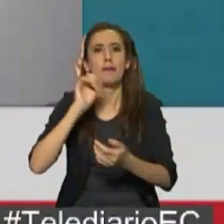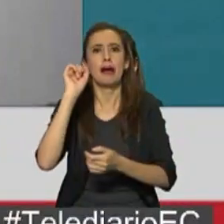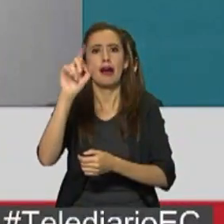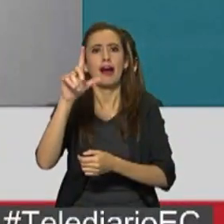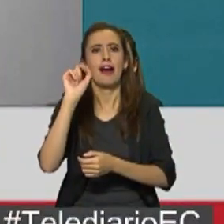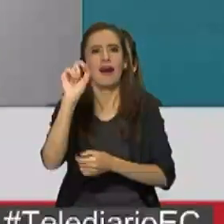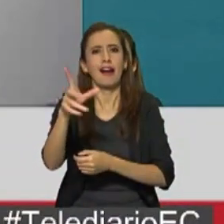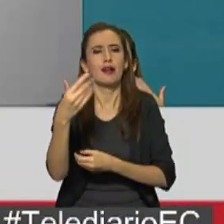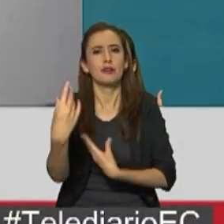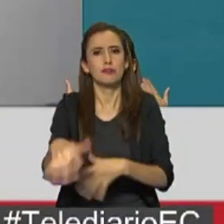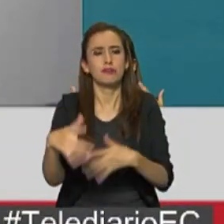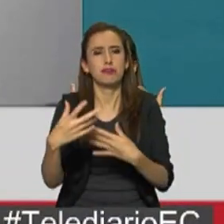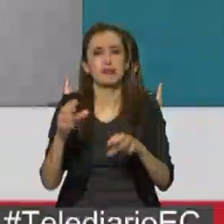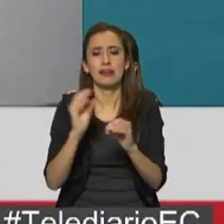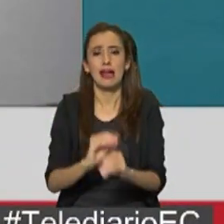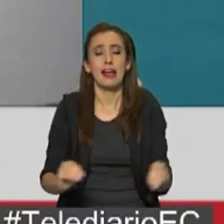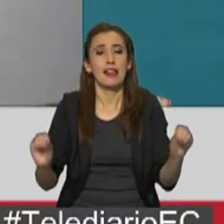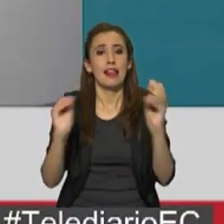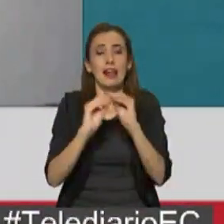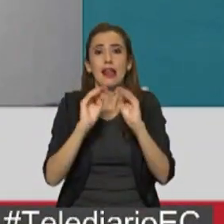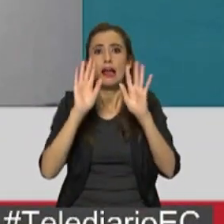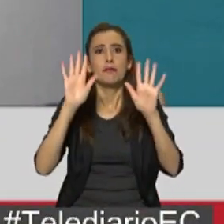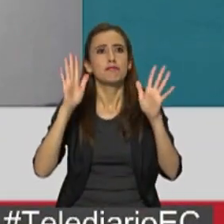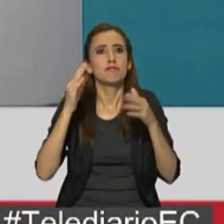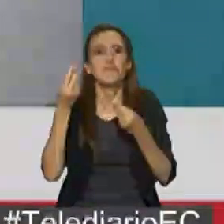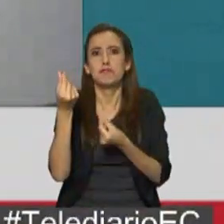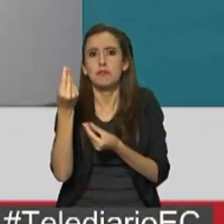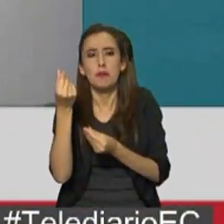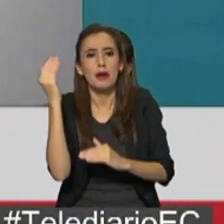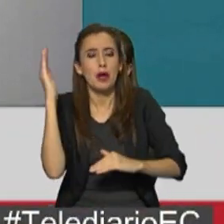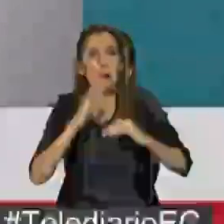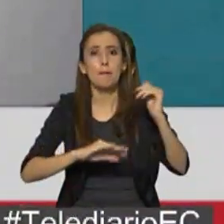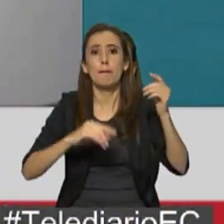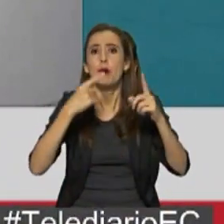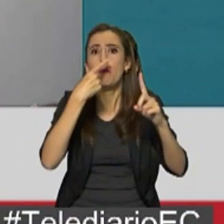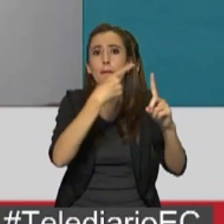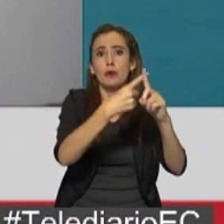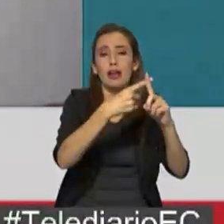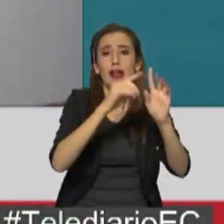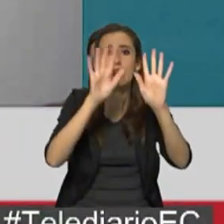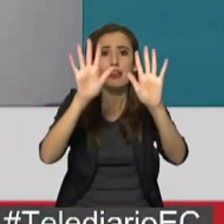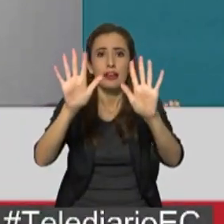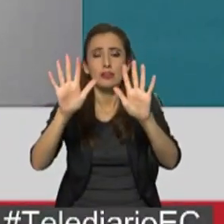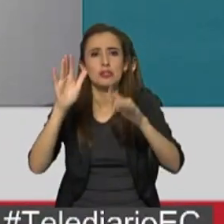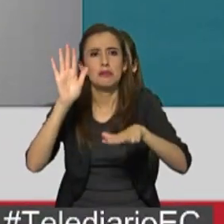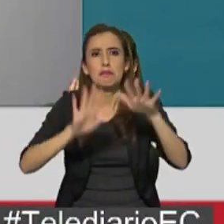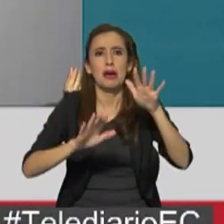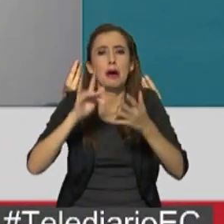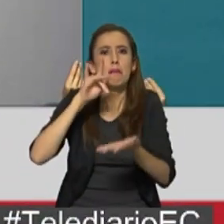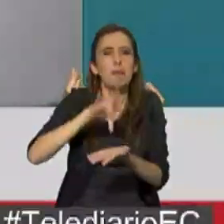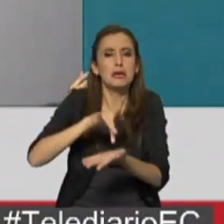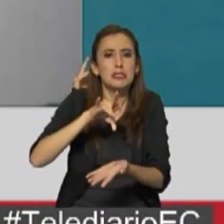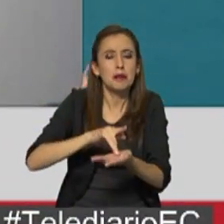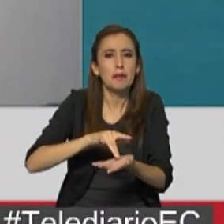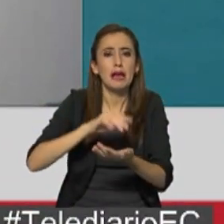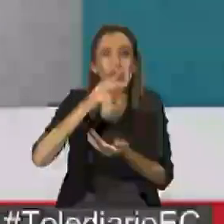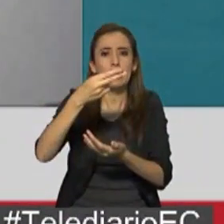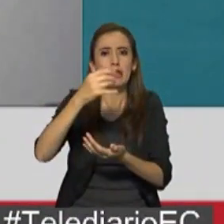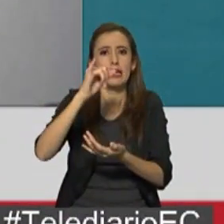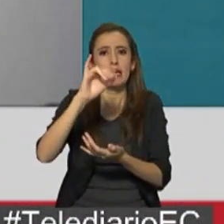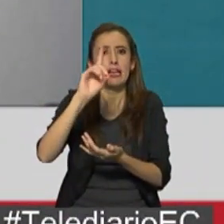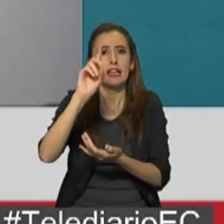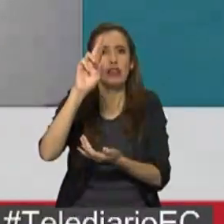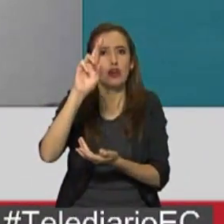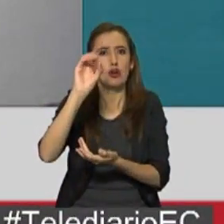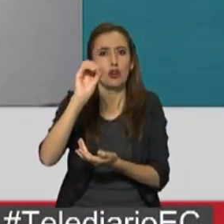valor pretendía vender a un precio multiplicado por diez pastillas de hidroxi cloroquina en